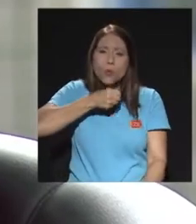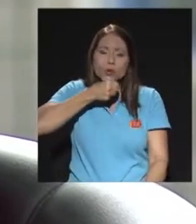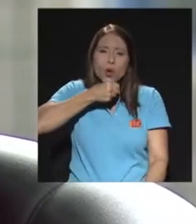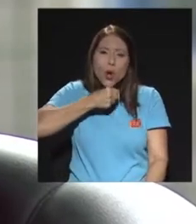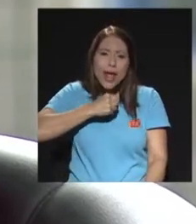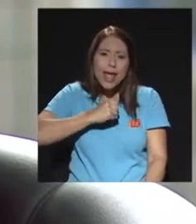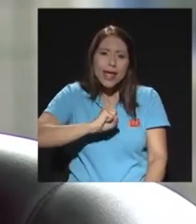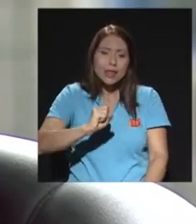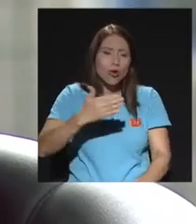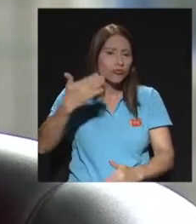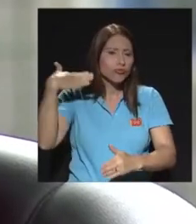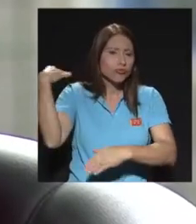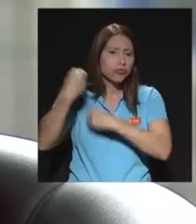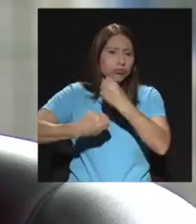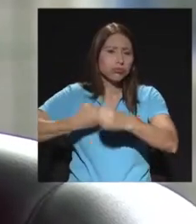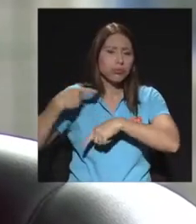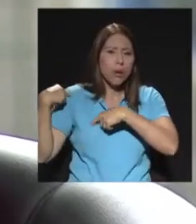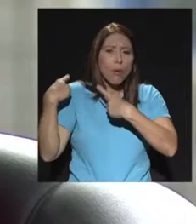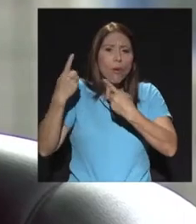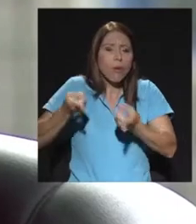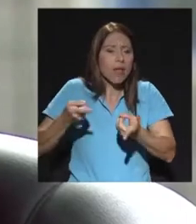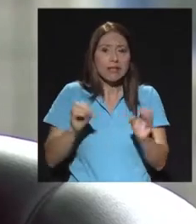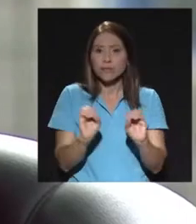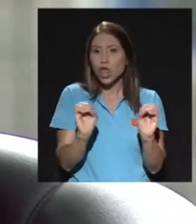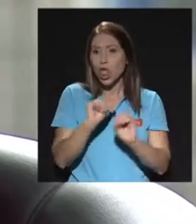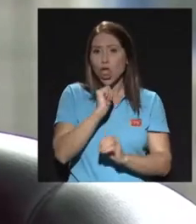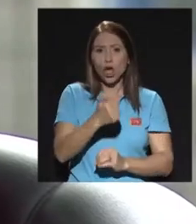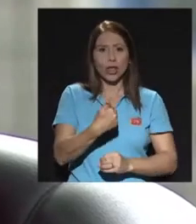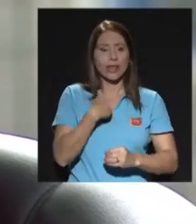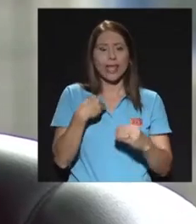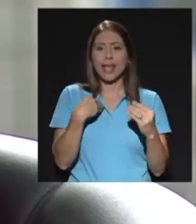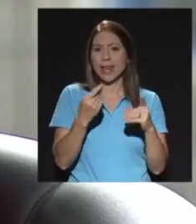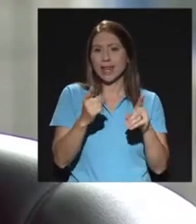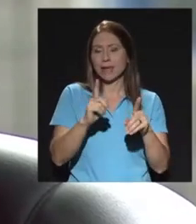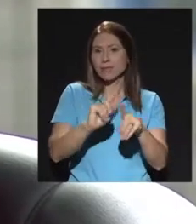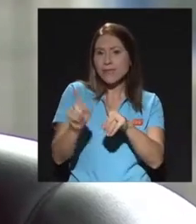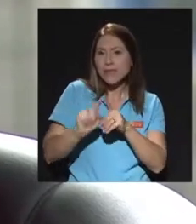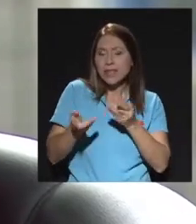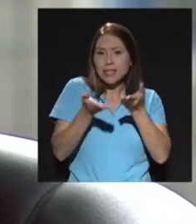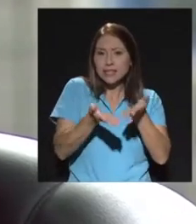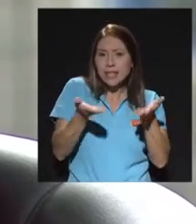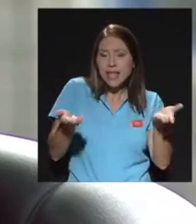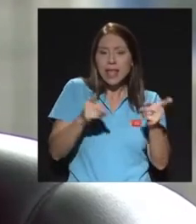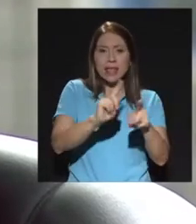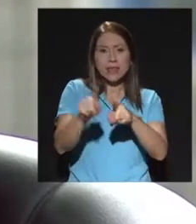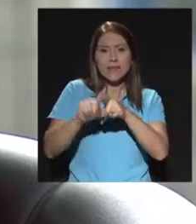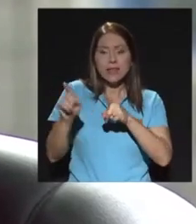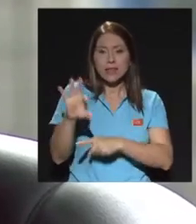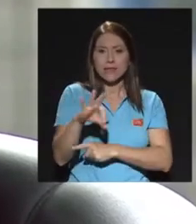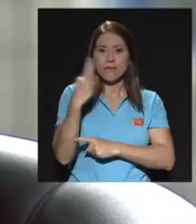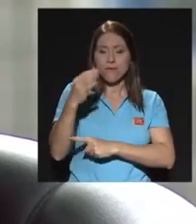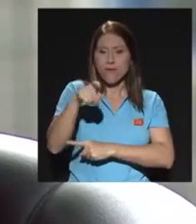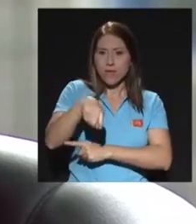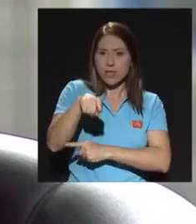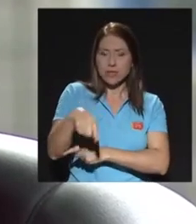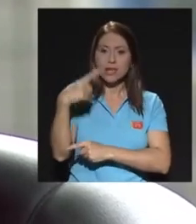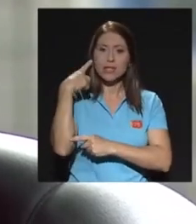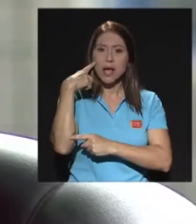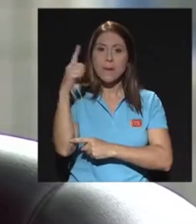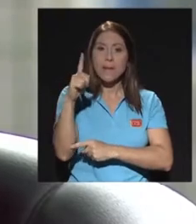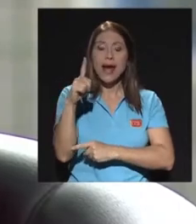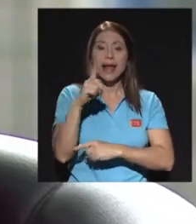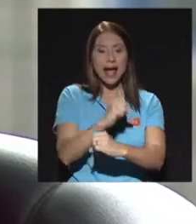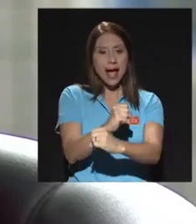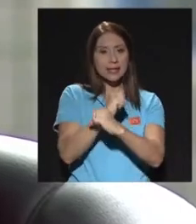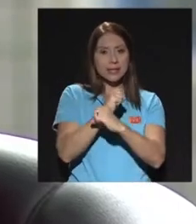obsoleto, que no cuenta con los instrumentos y los mecanismos necesarios para garantizar a la